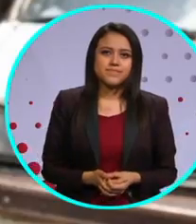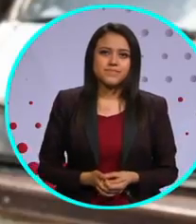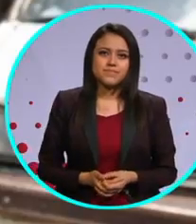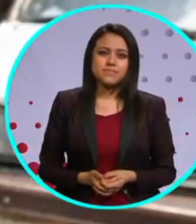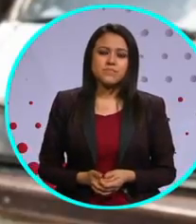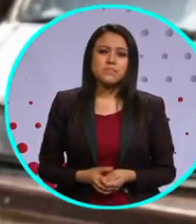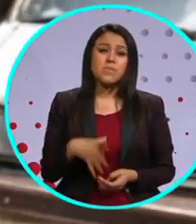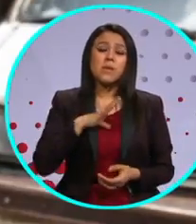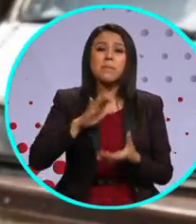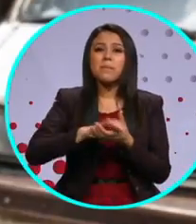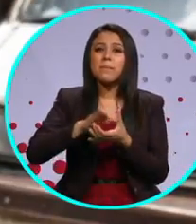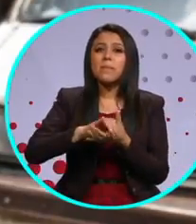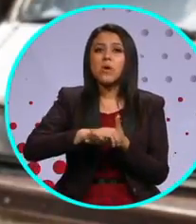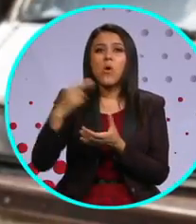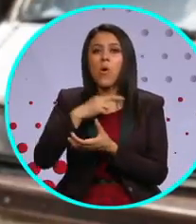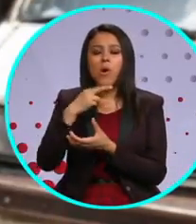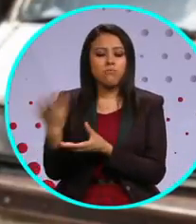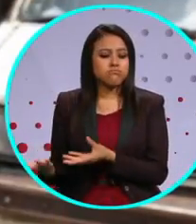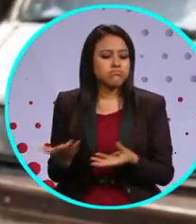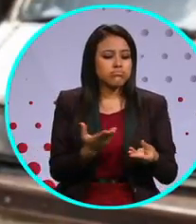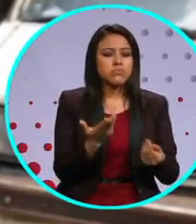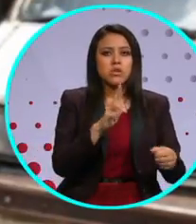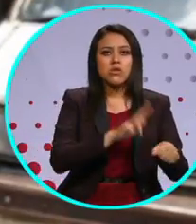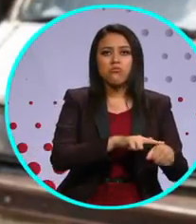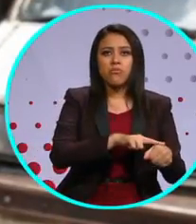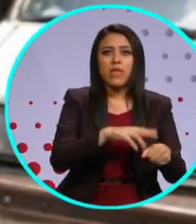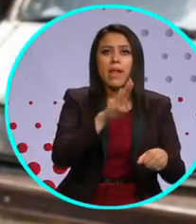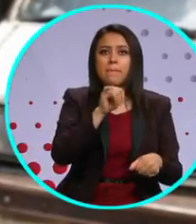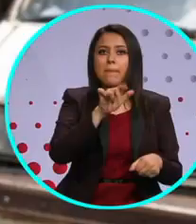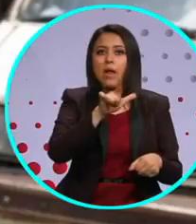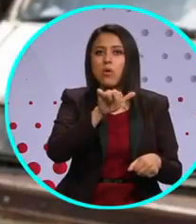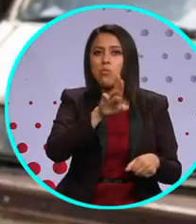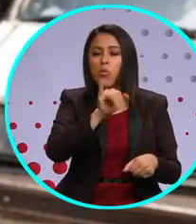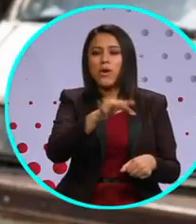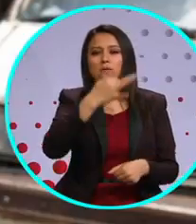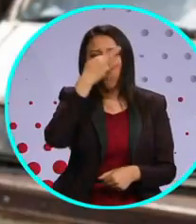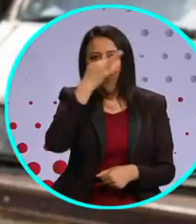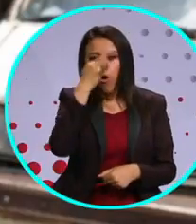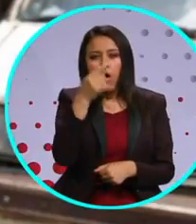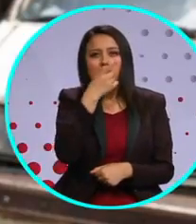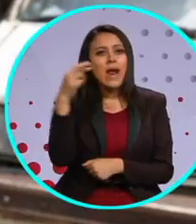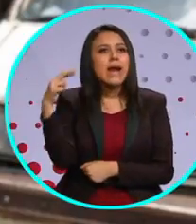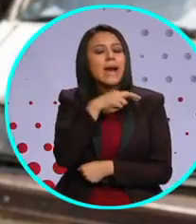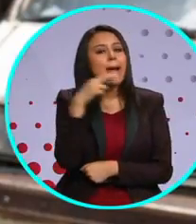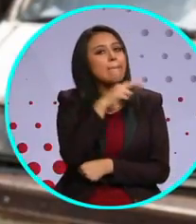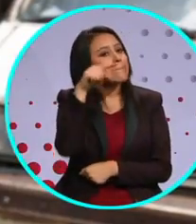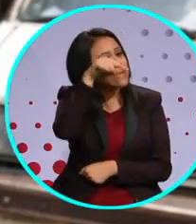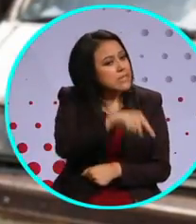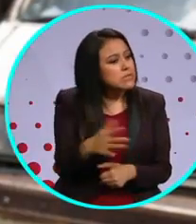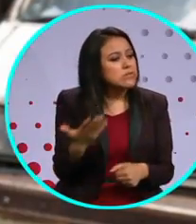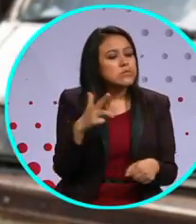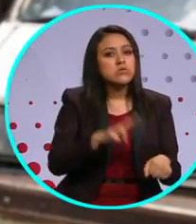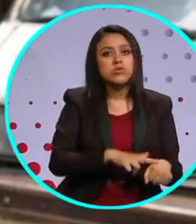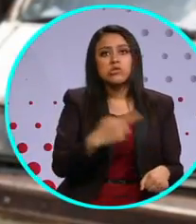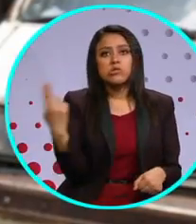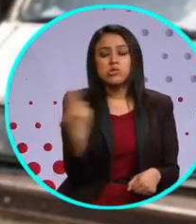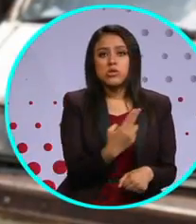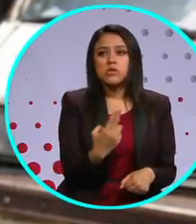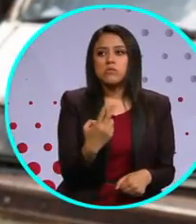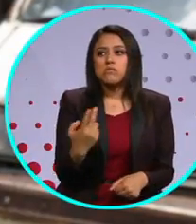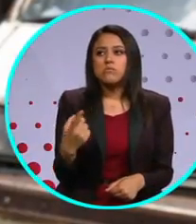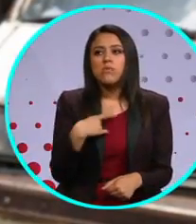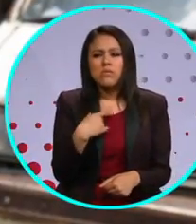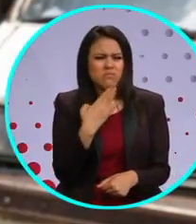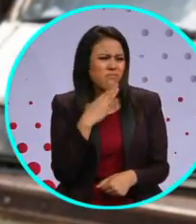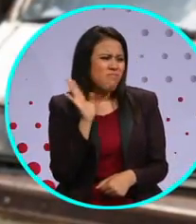Mi esposo me llevó al hospital Valbuena a urgencias. Ahí desde el principio me trataron